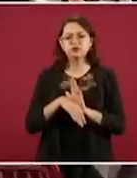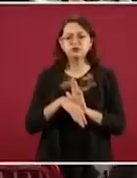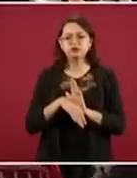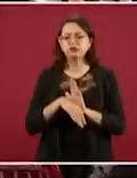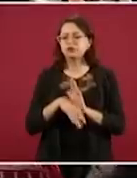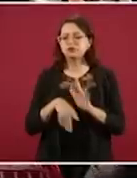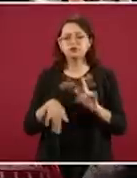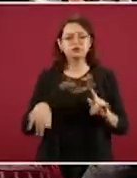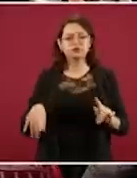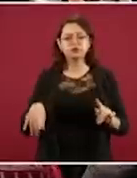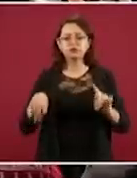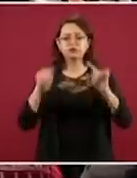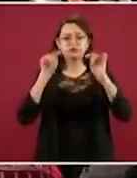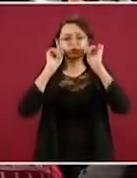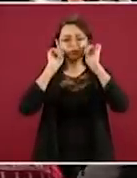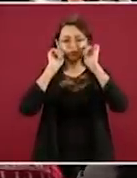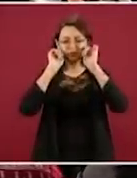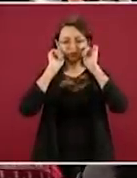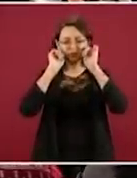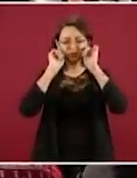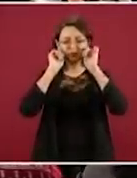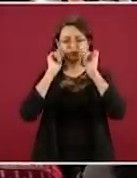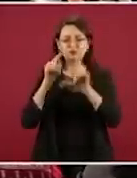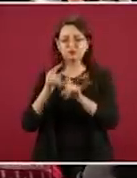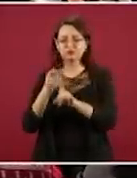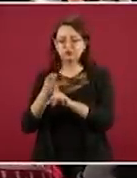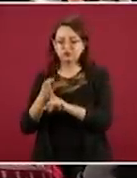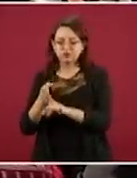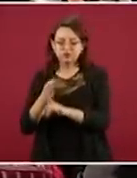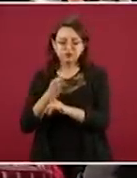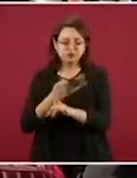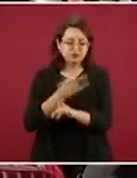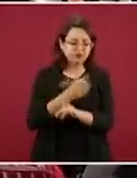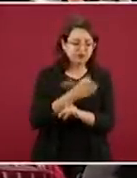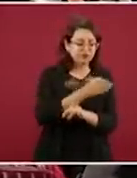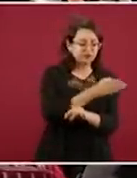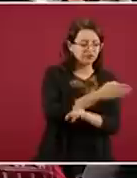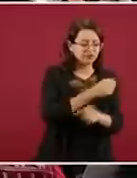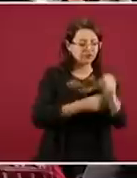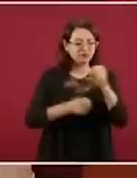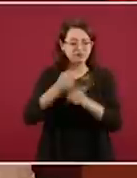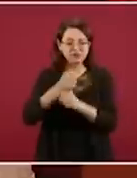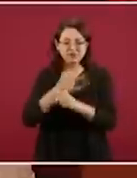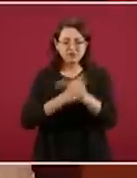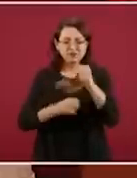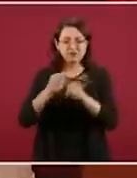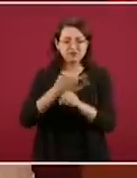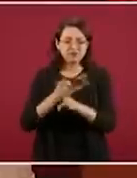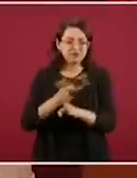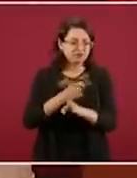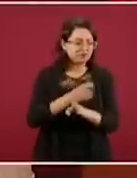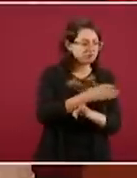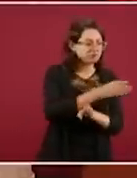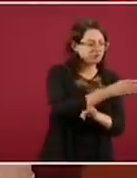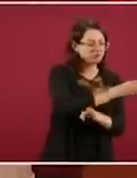de todas maneras era el nivel más alto en varios